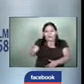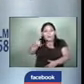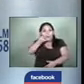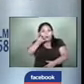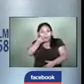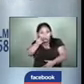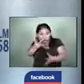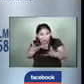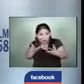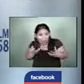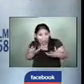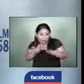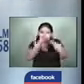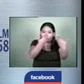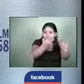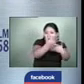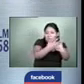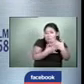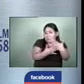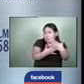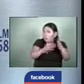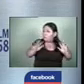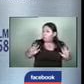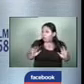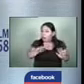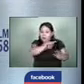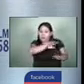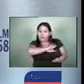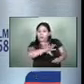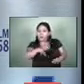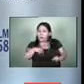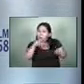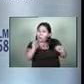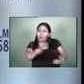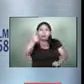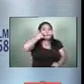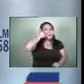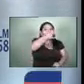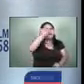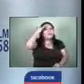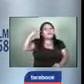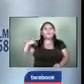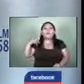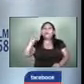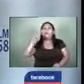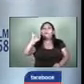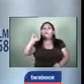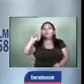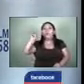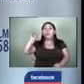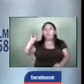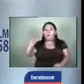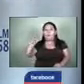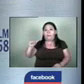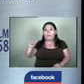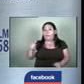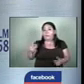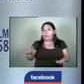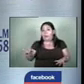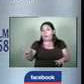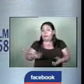Si usted quiere ayudar, pues, a esta familia, ahí se puede comunicar con Vilma de Rivas, como les quería